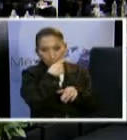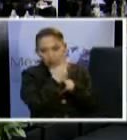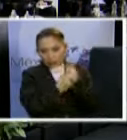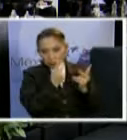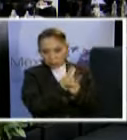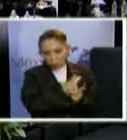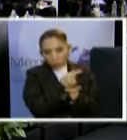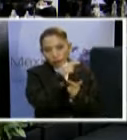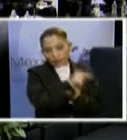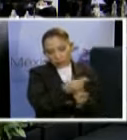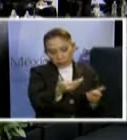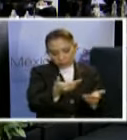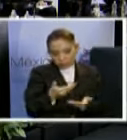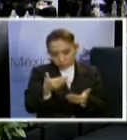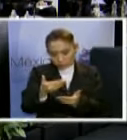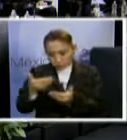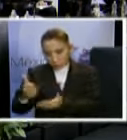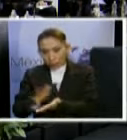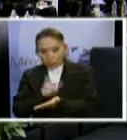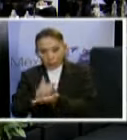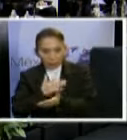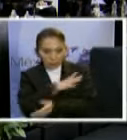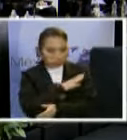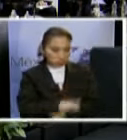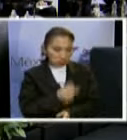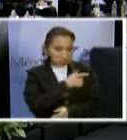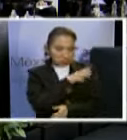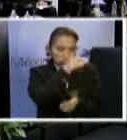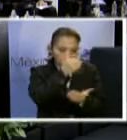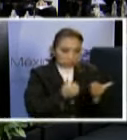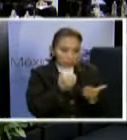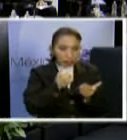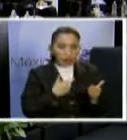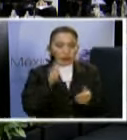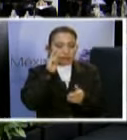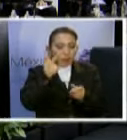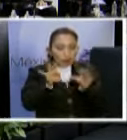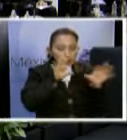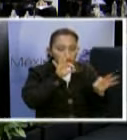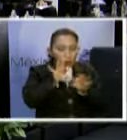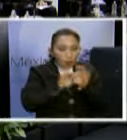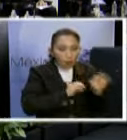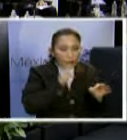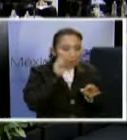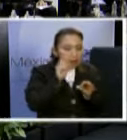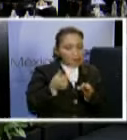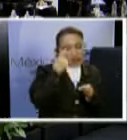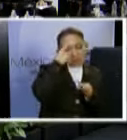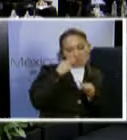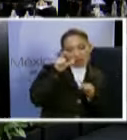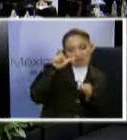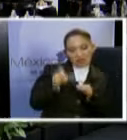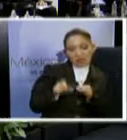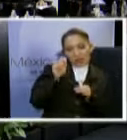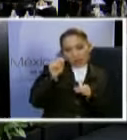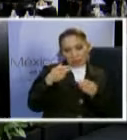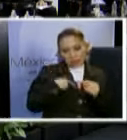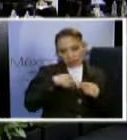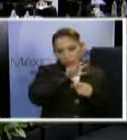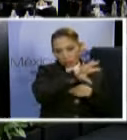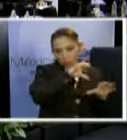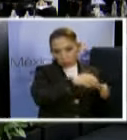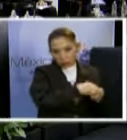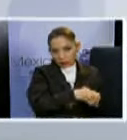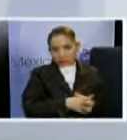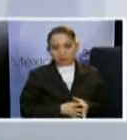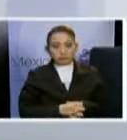que se nos presentaban y de documentos en general. Tomamos algunos datos para ver cuál era el perfil de nuestra